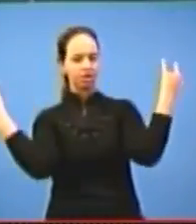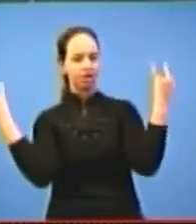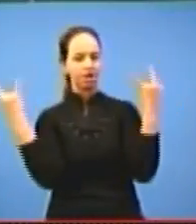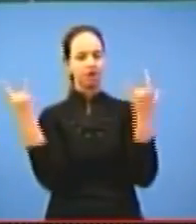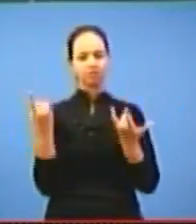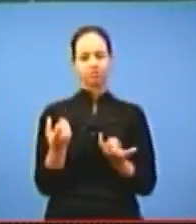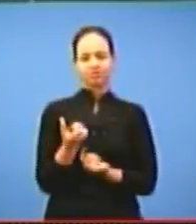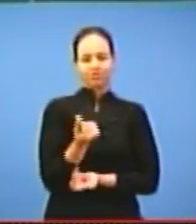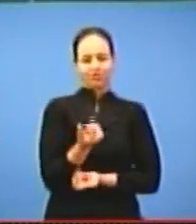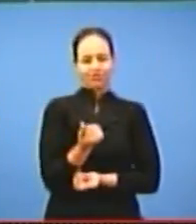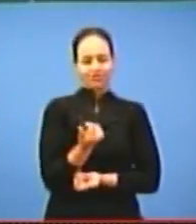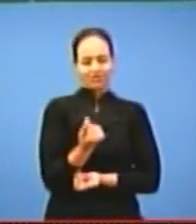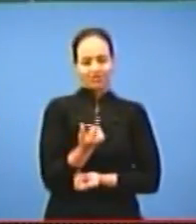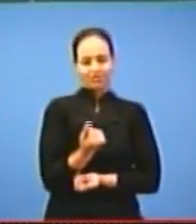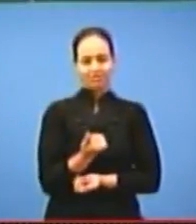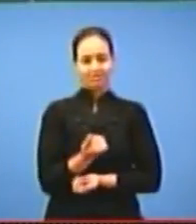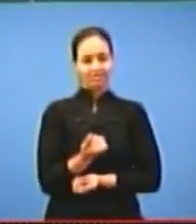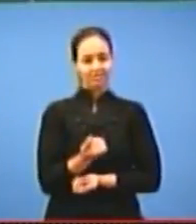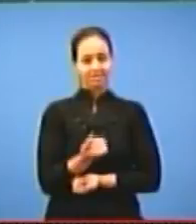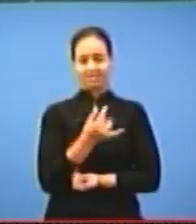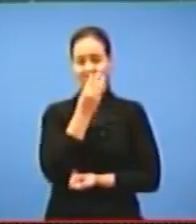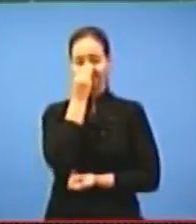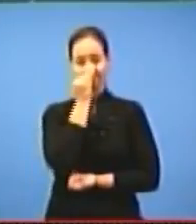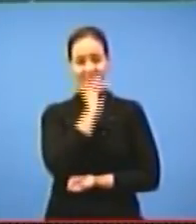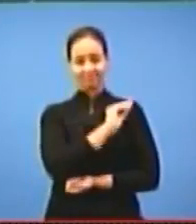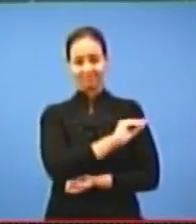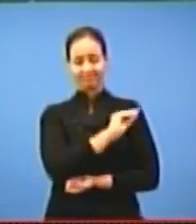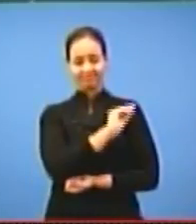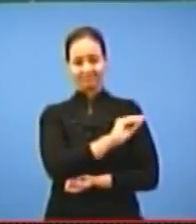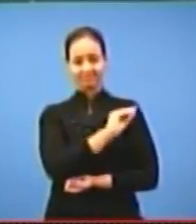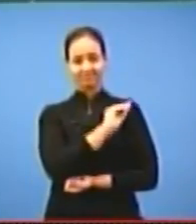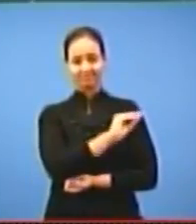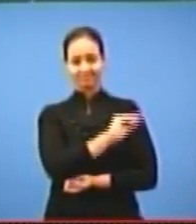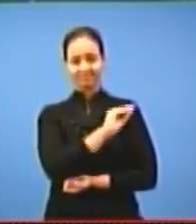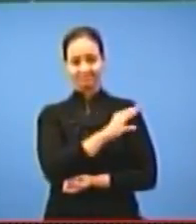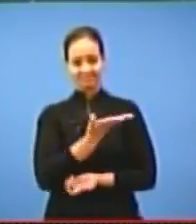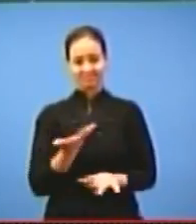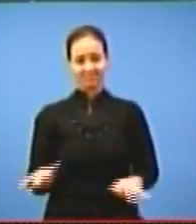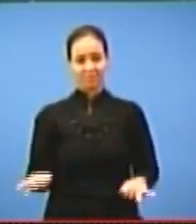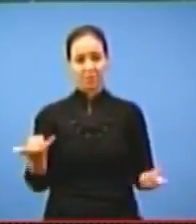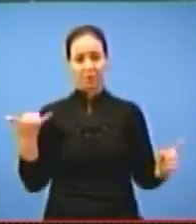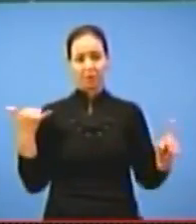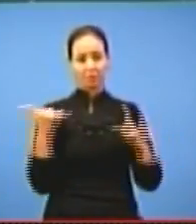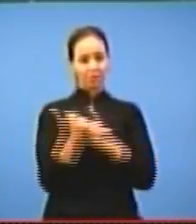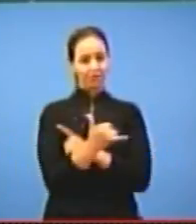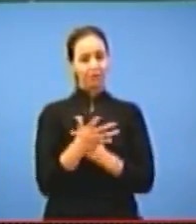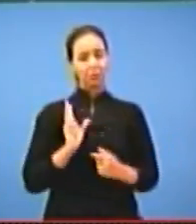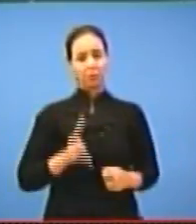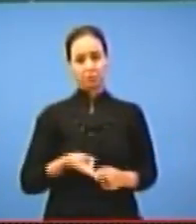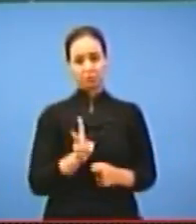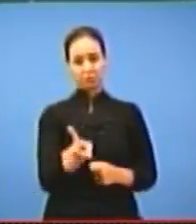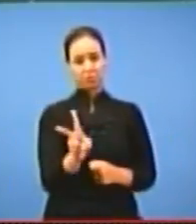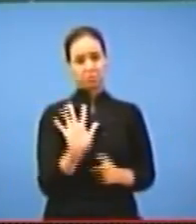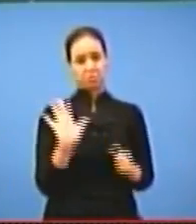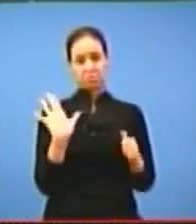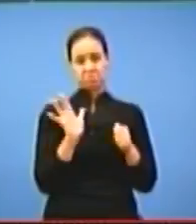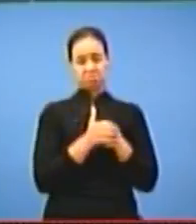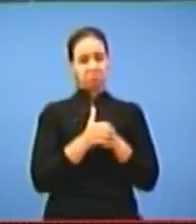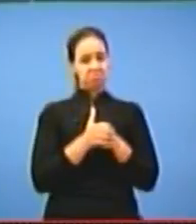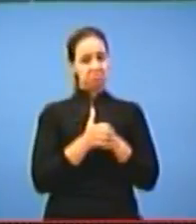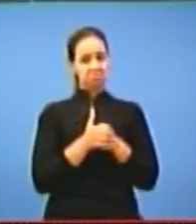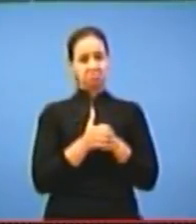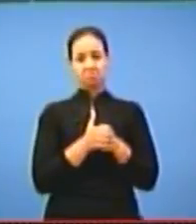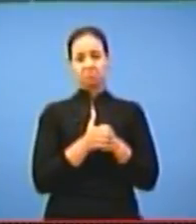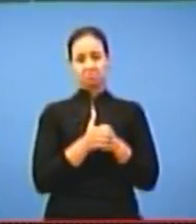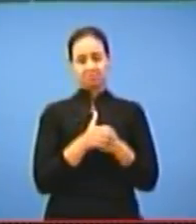Todas estas cosas. Y que despreció. Y la situación de los profetas continúa hasta hoy mismo.